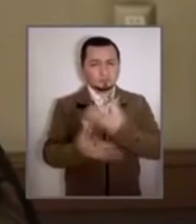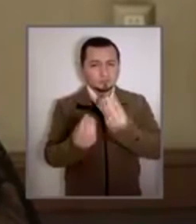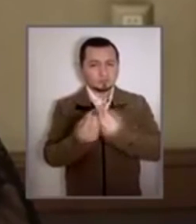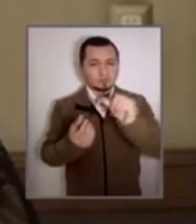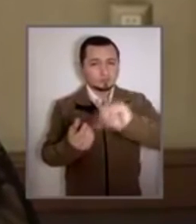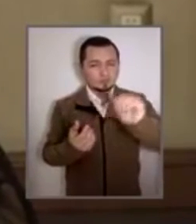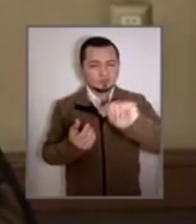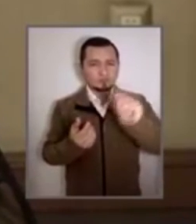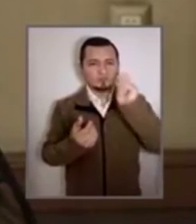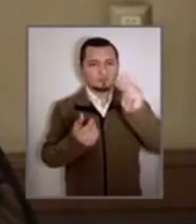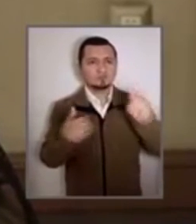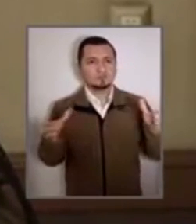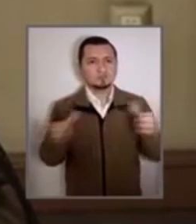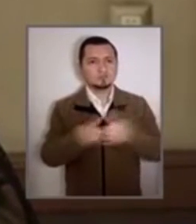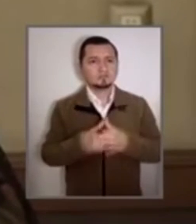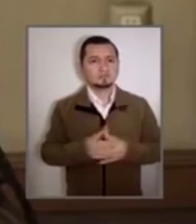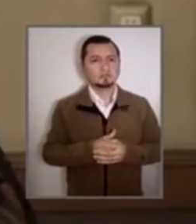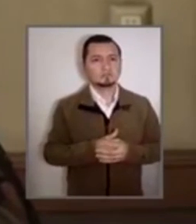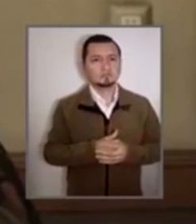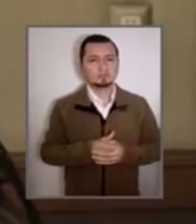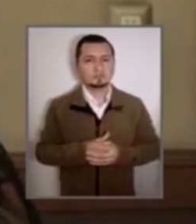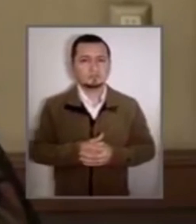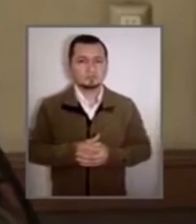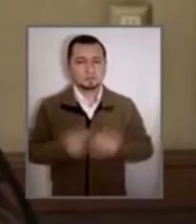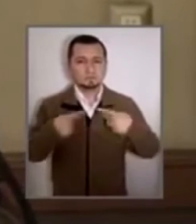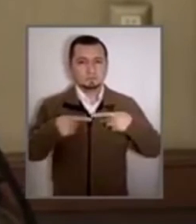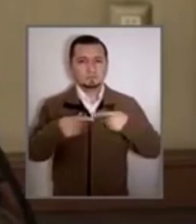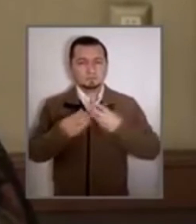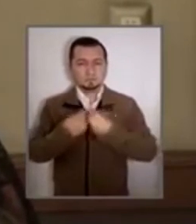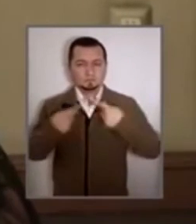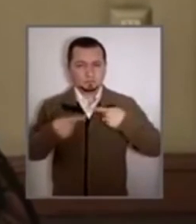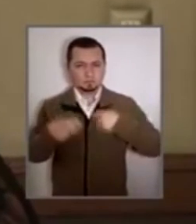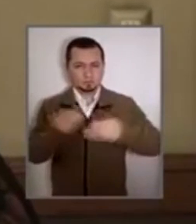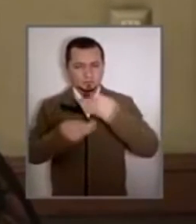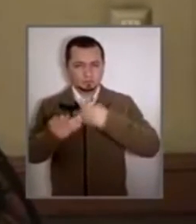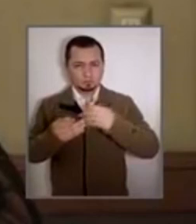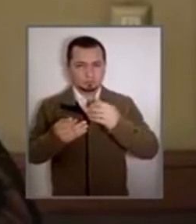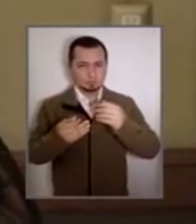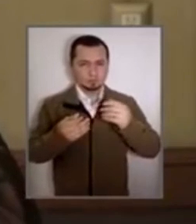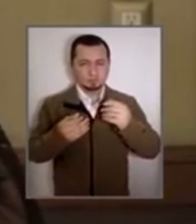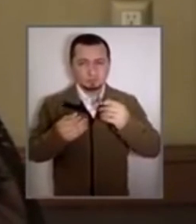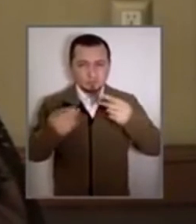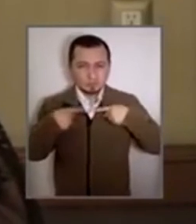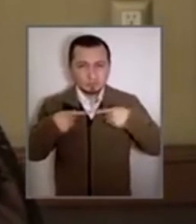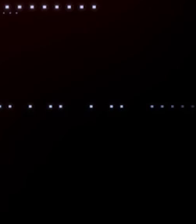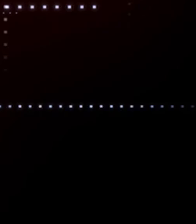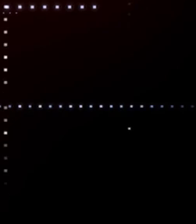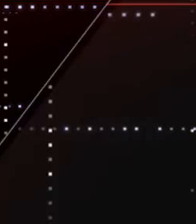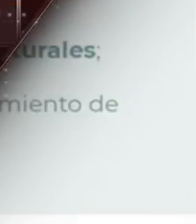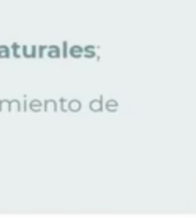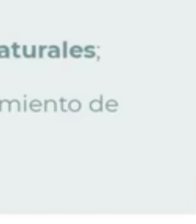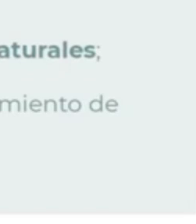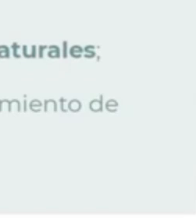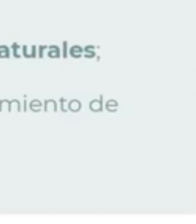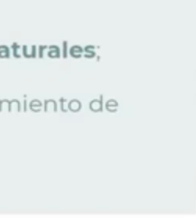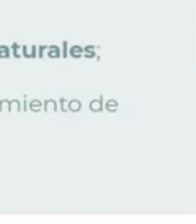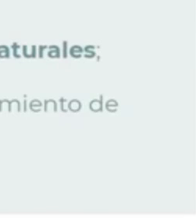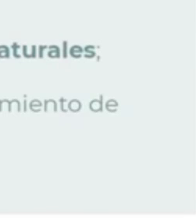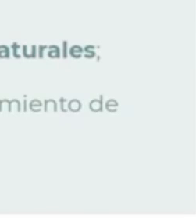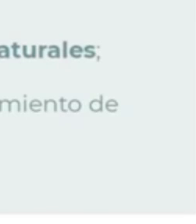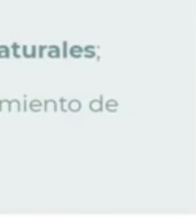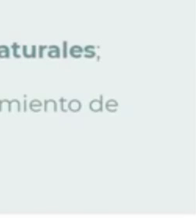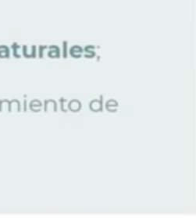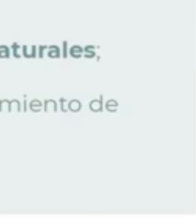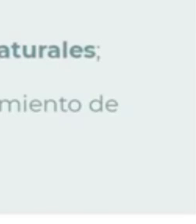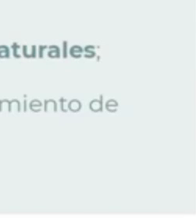por el Gobierno de Jalisco, informó Patricia Martínez, Coordinadora de Gestión del Territorio. En él